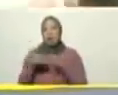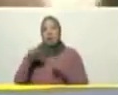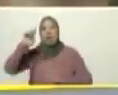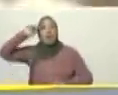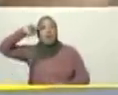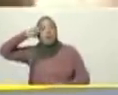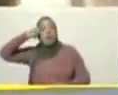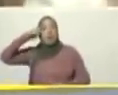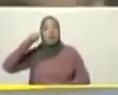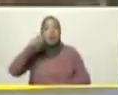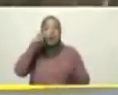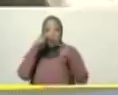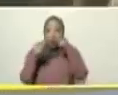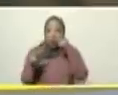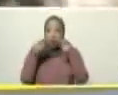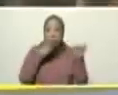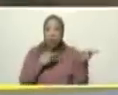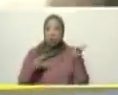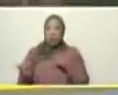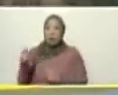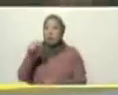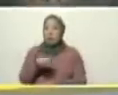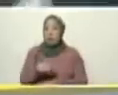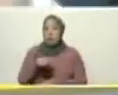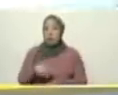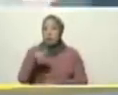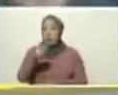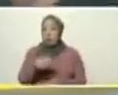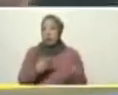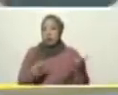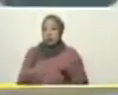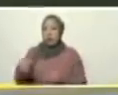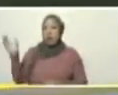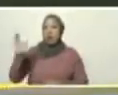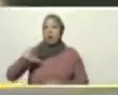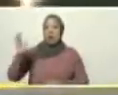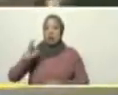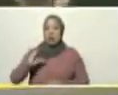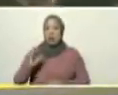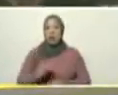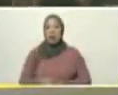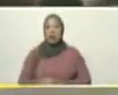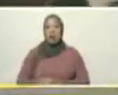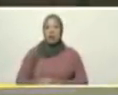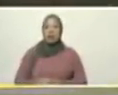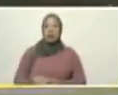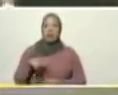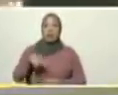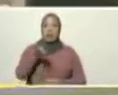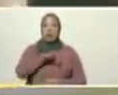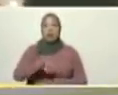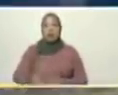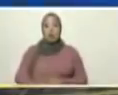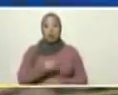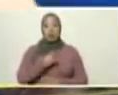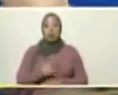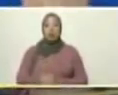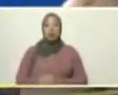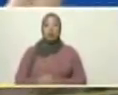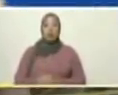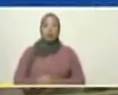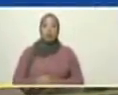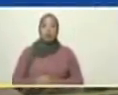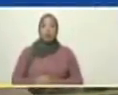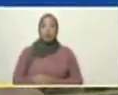grupo de invitados internacionales que nos engalanan con su presencia aquí en Caracas. Estuvimos allí en la sede de esa universidad, ¿no? Que aunque no